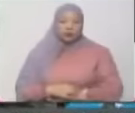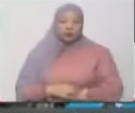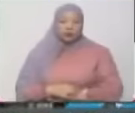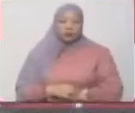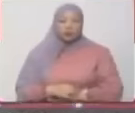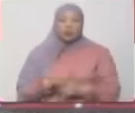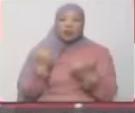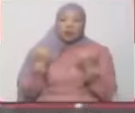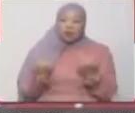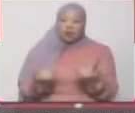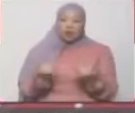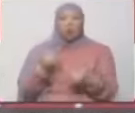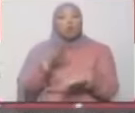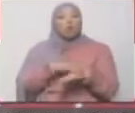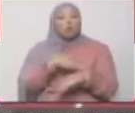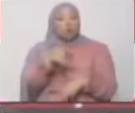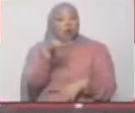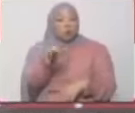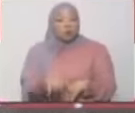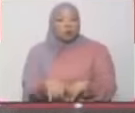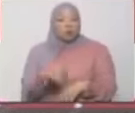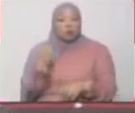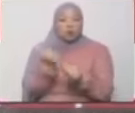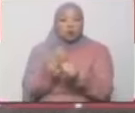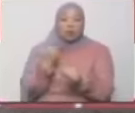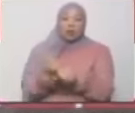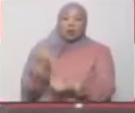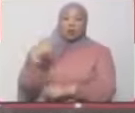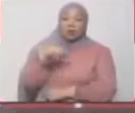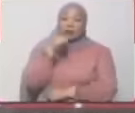Precisamente porque tenemos que avanzar